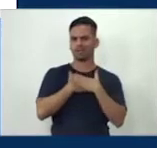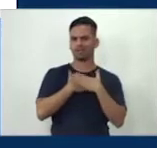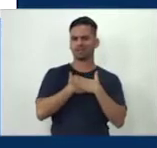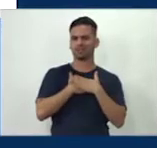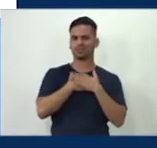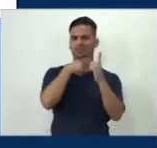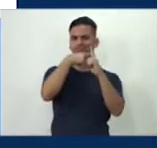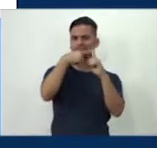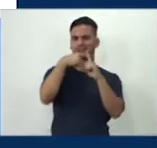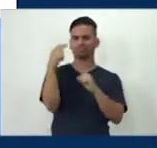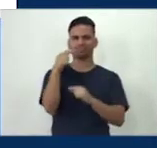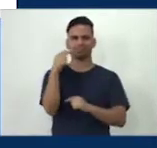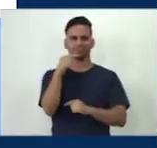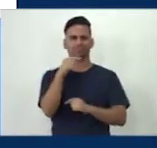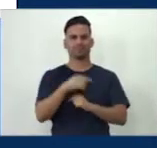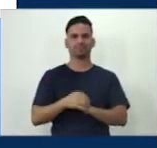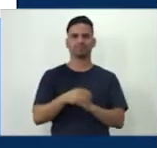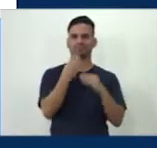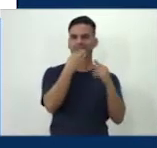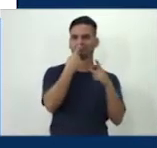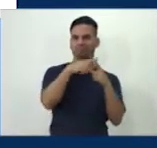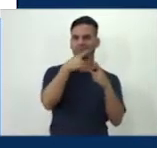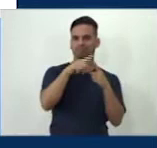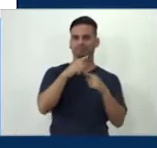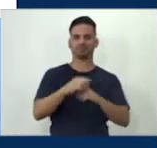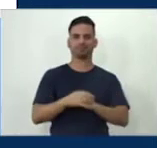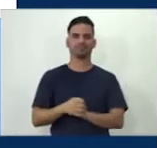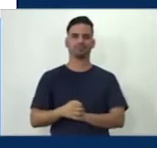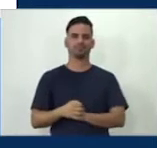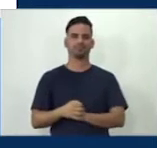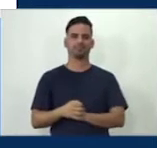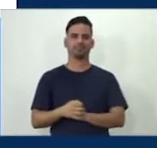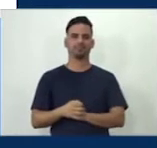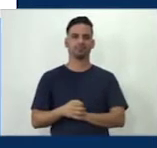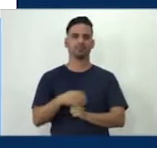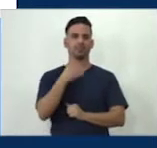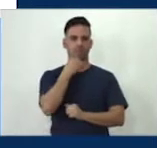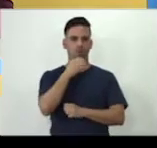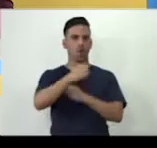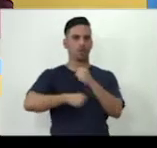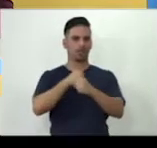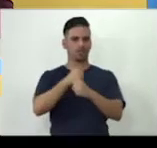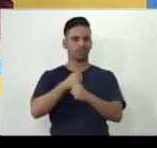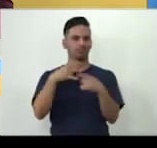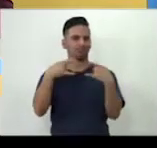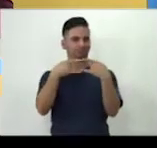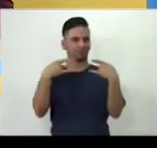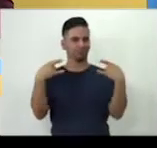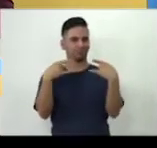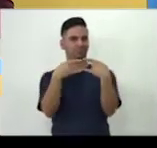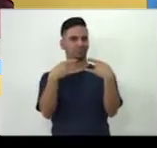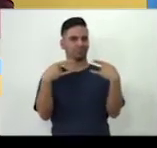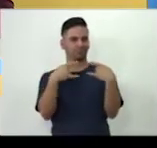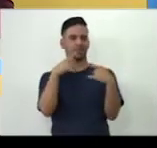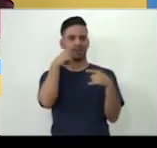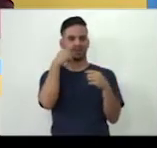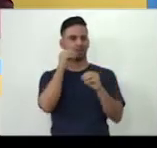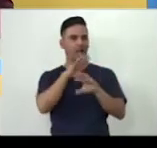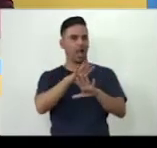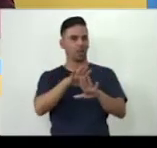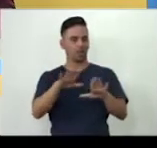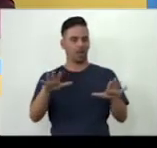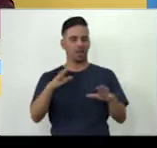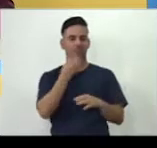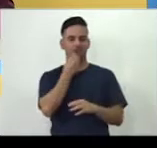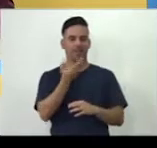fácilmente, como el níquel, el hierro o el cobalto, que pueden llegar a convertirse en un imán, entre otros. Por lo que los imanes pueden